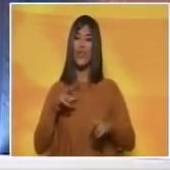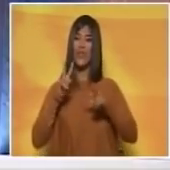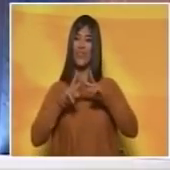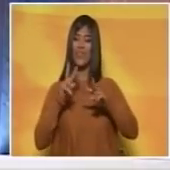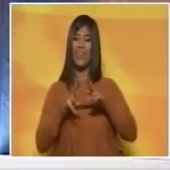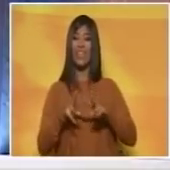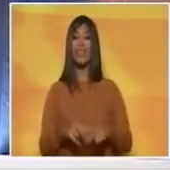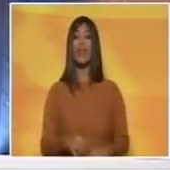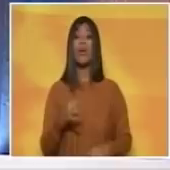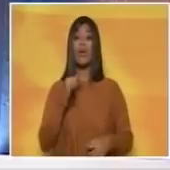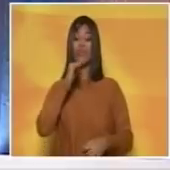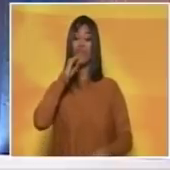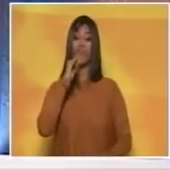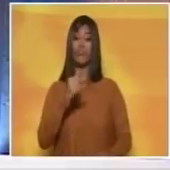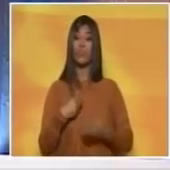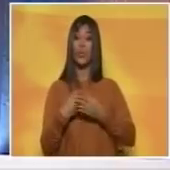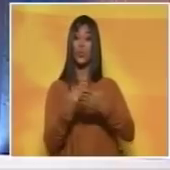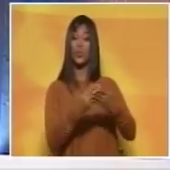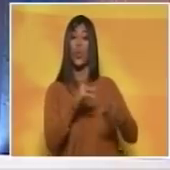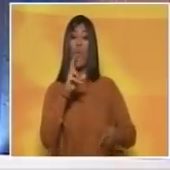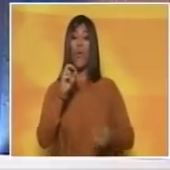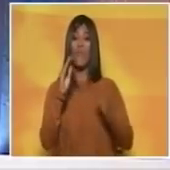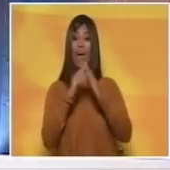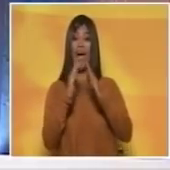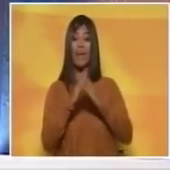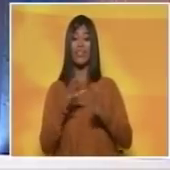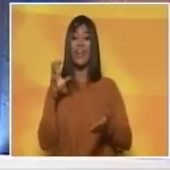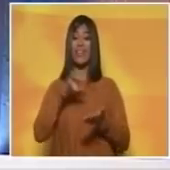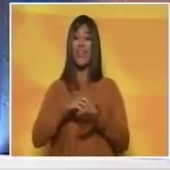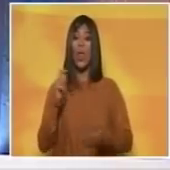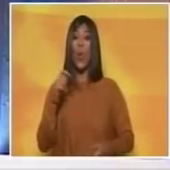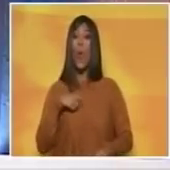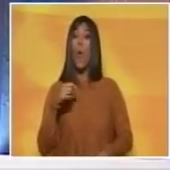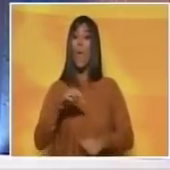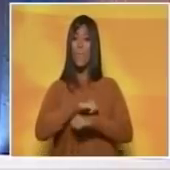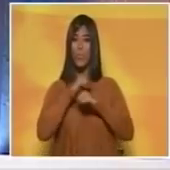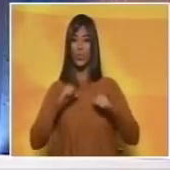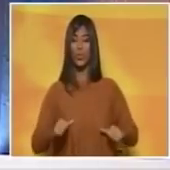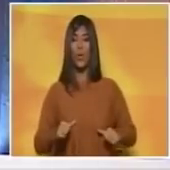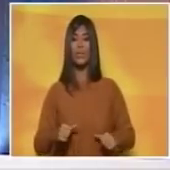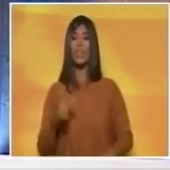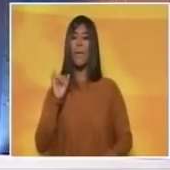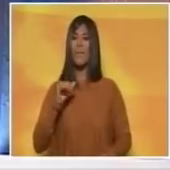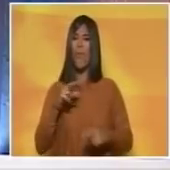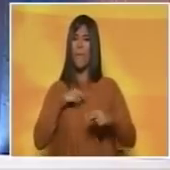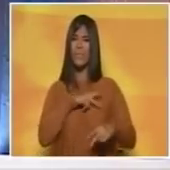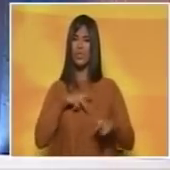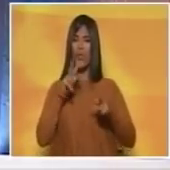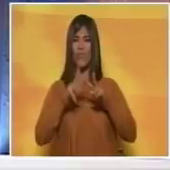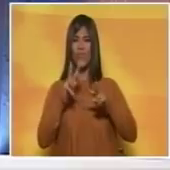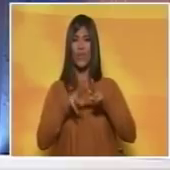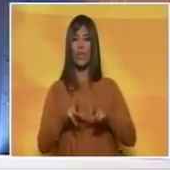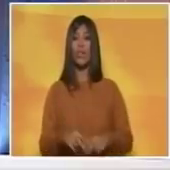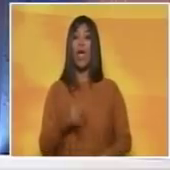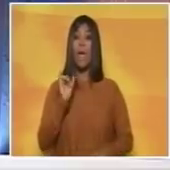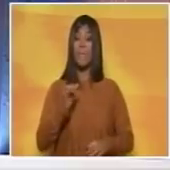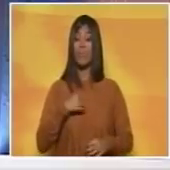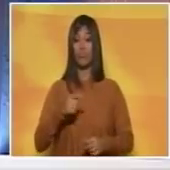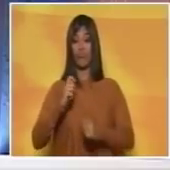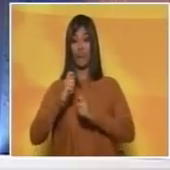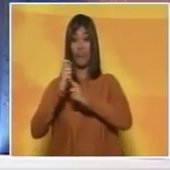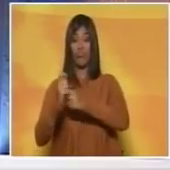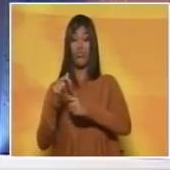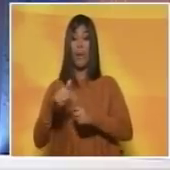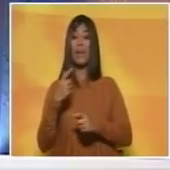Vivienda, Ildemaro Villarroel, anunció la entrega de nuevos inmuebles en el Estado portugués a través de la Gran Misión Vivienda Venezuela. Destacó que el Ejecutivo Nacional asignó para